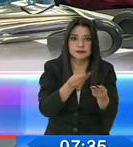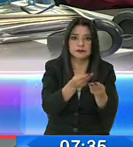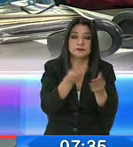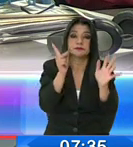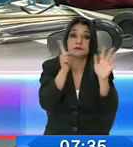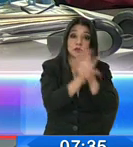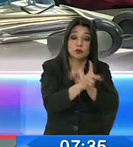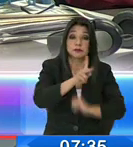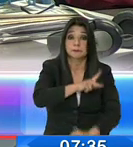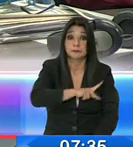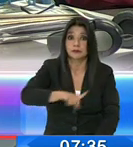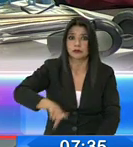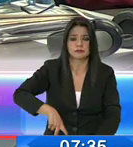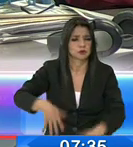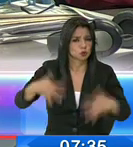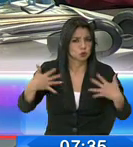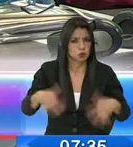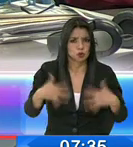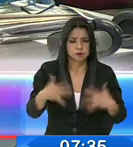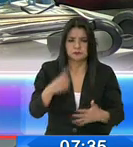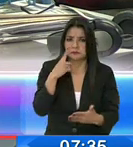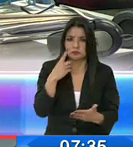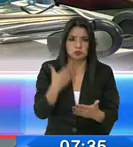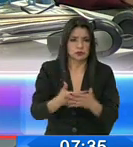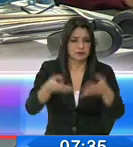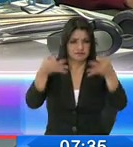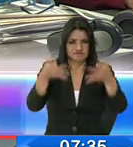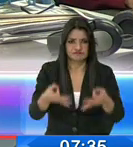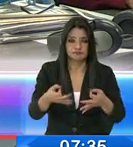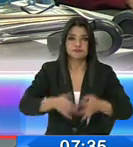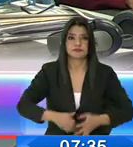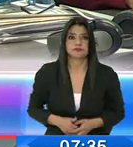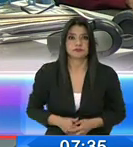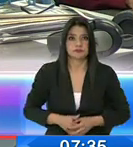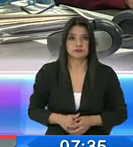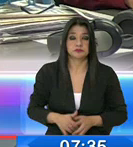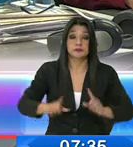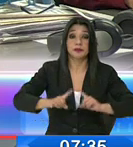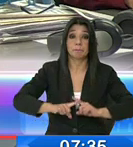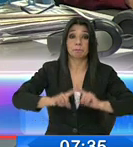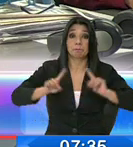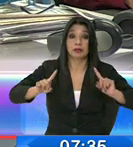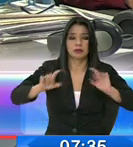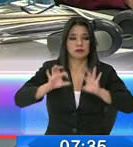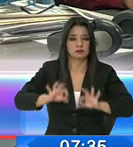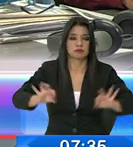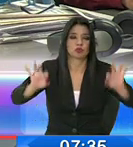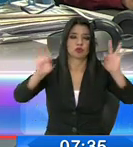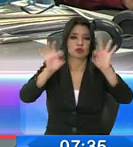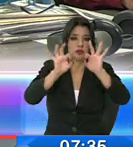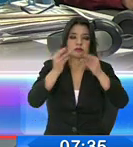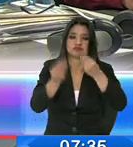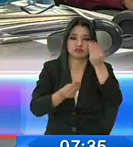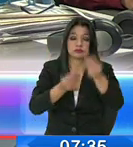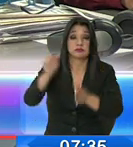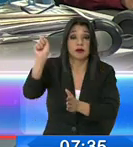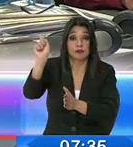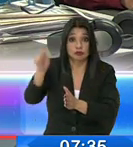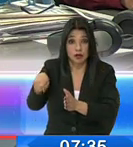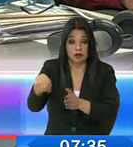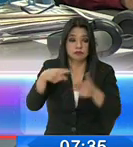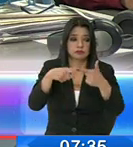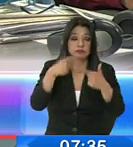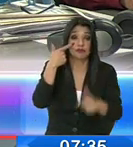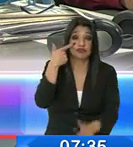a mi modo de ver contundente de todas maneras tenemos que hacer en la procuraduría y en la